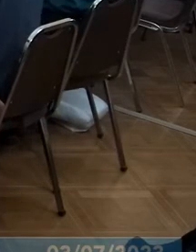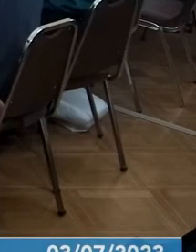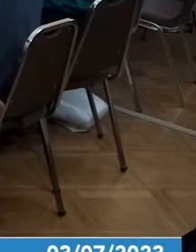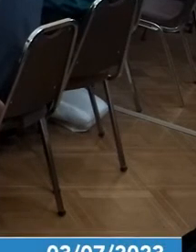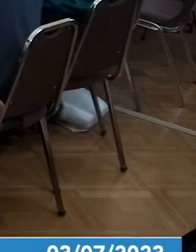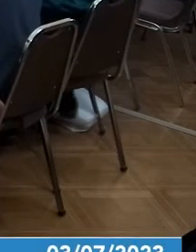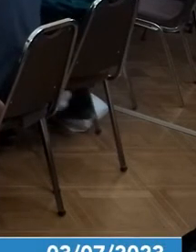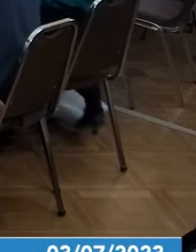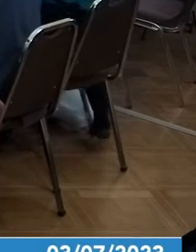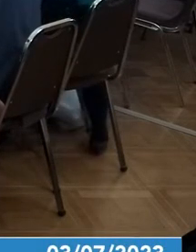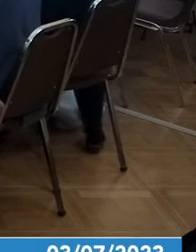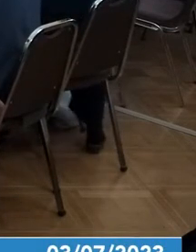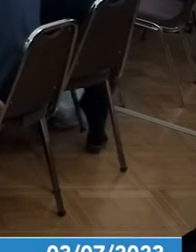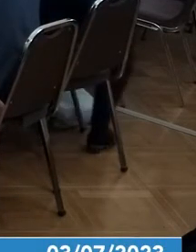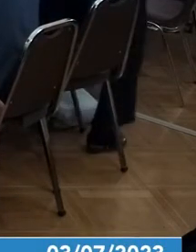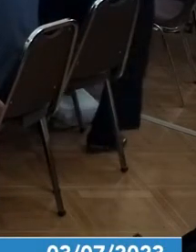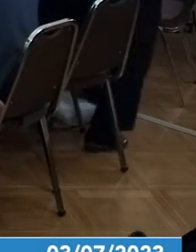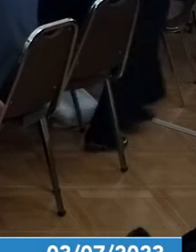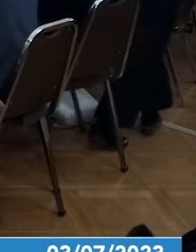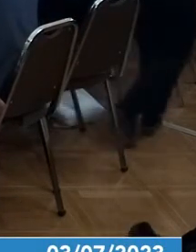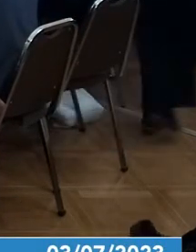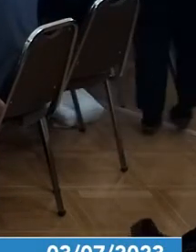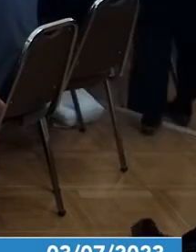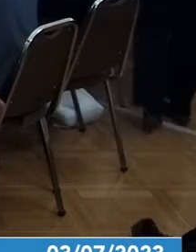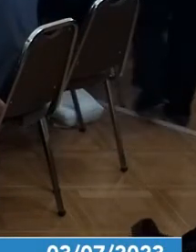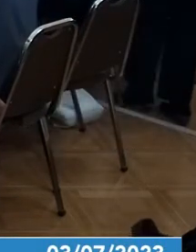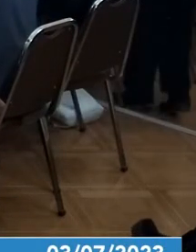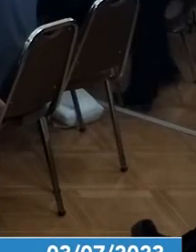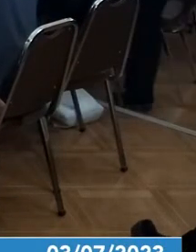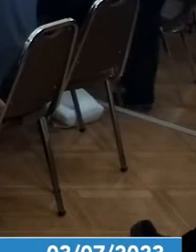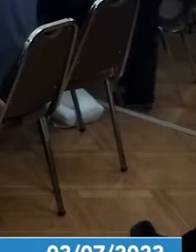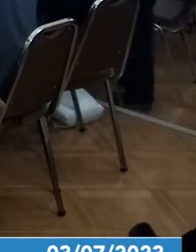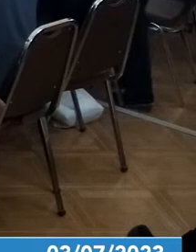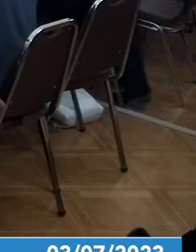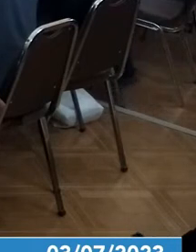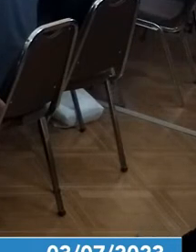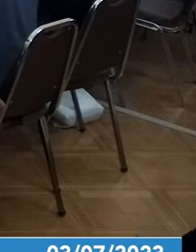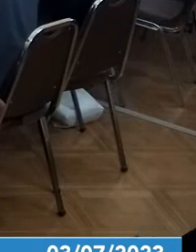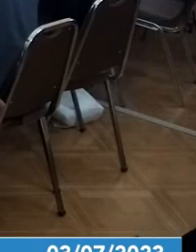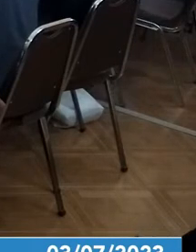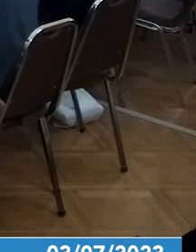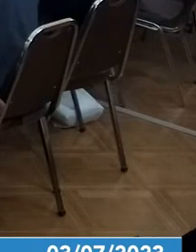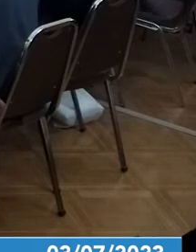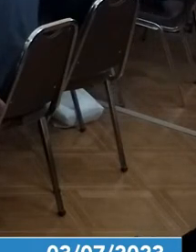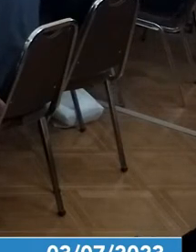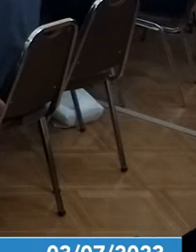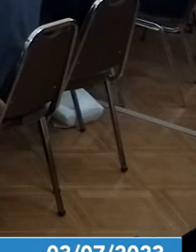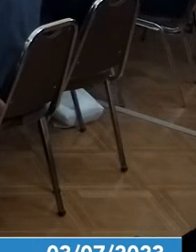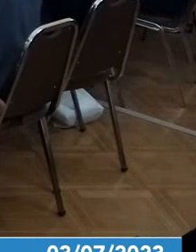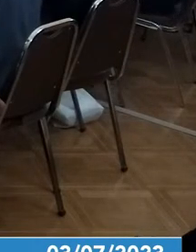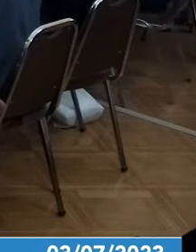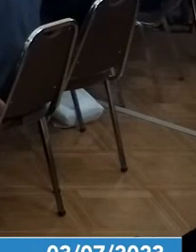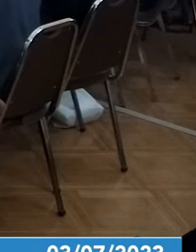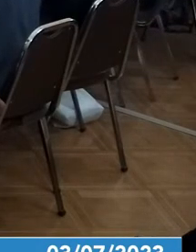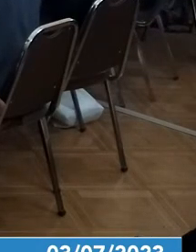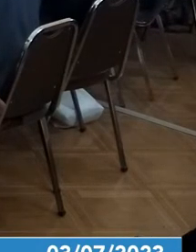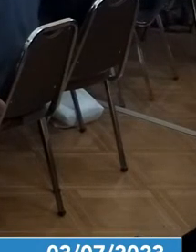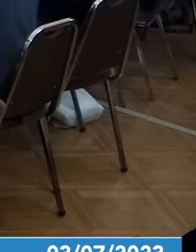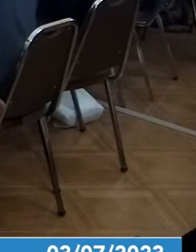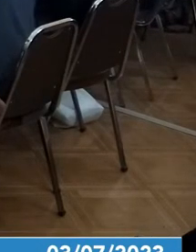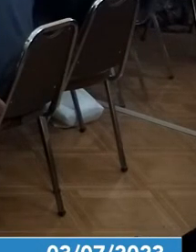En representación efectivamente de una corporación protectora de animales, conocida como Coproma